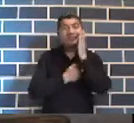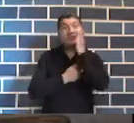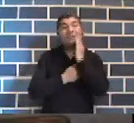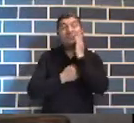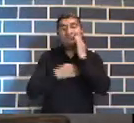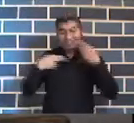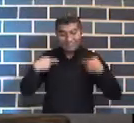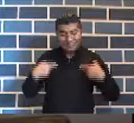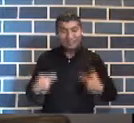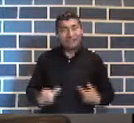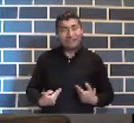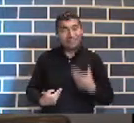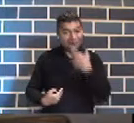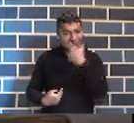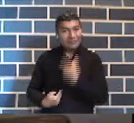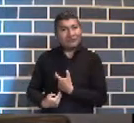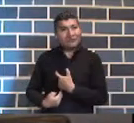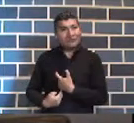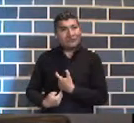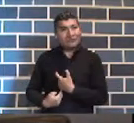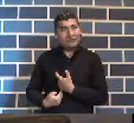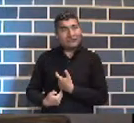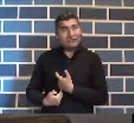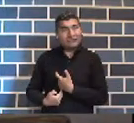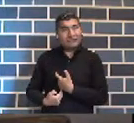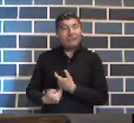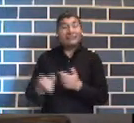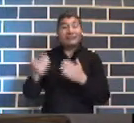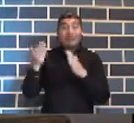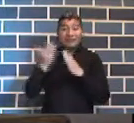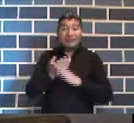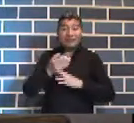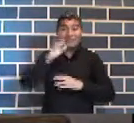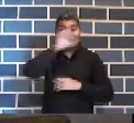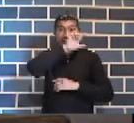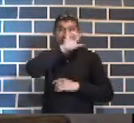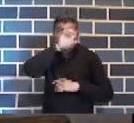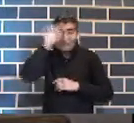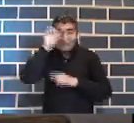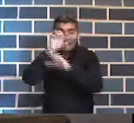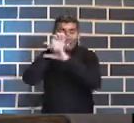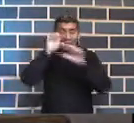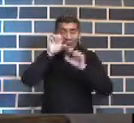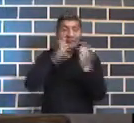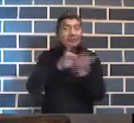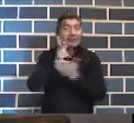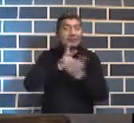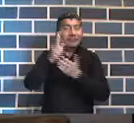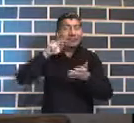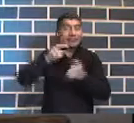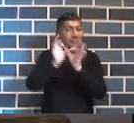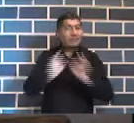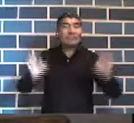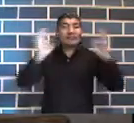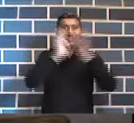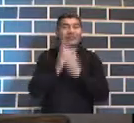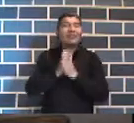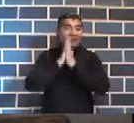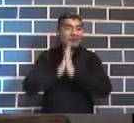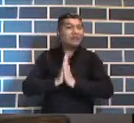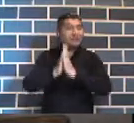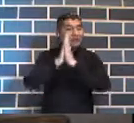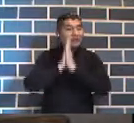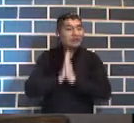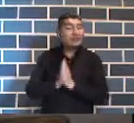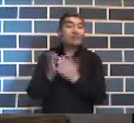humana el dinamismo entre las dos partes nos da el verdadero sentido de la oración la